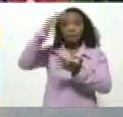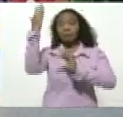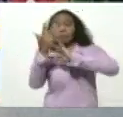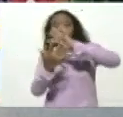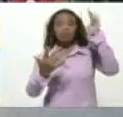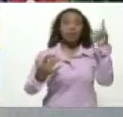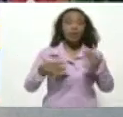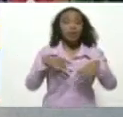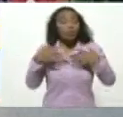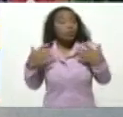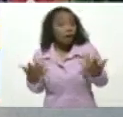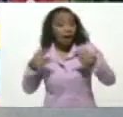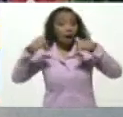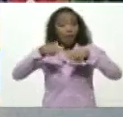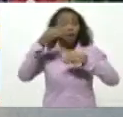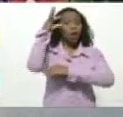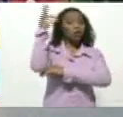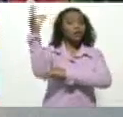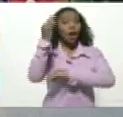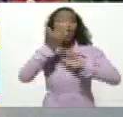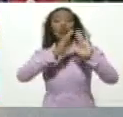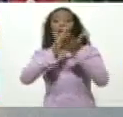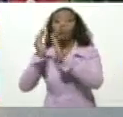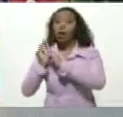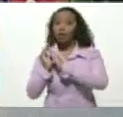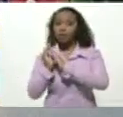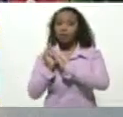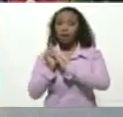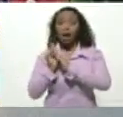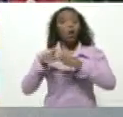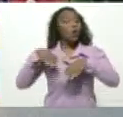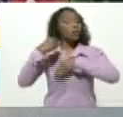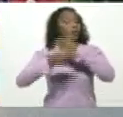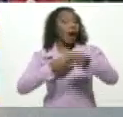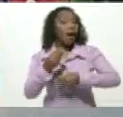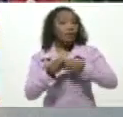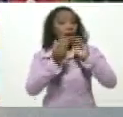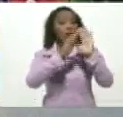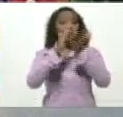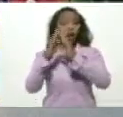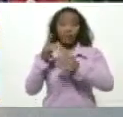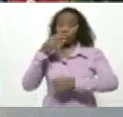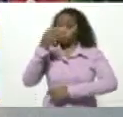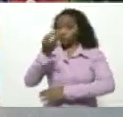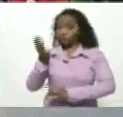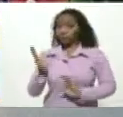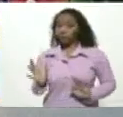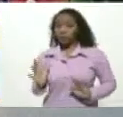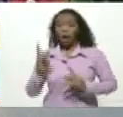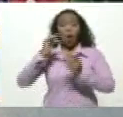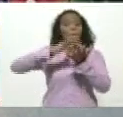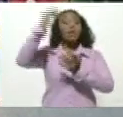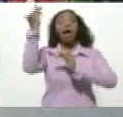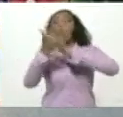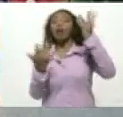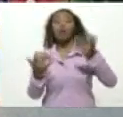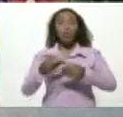de lo que son los consejos comunales. Los que son las comunas, ¿verdad? Es un milagro